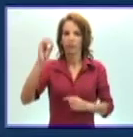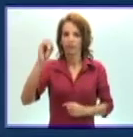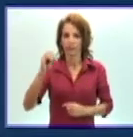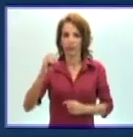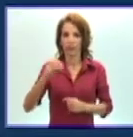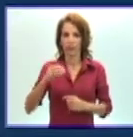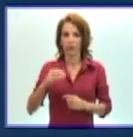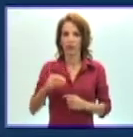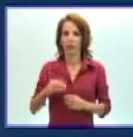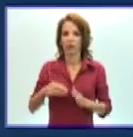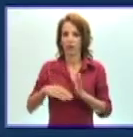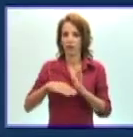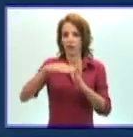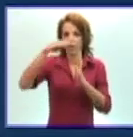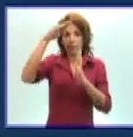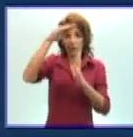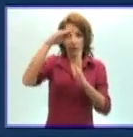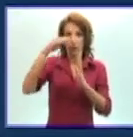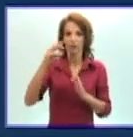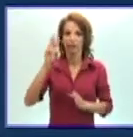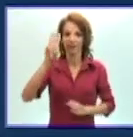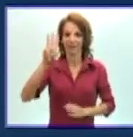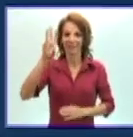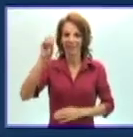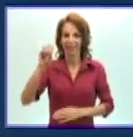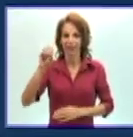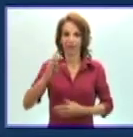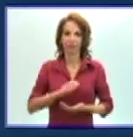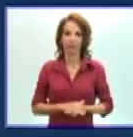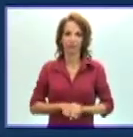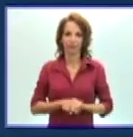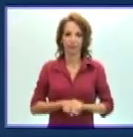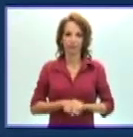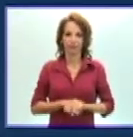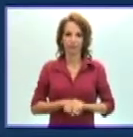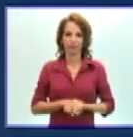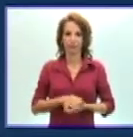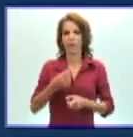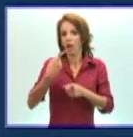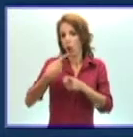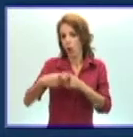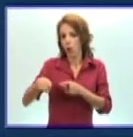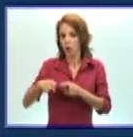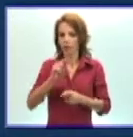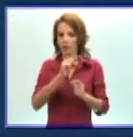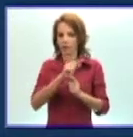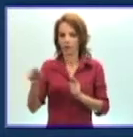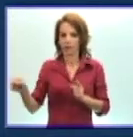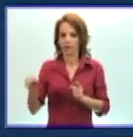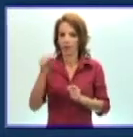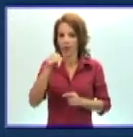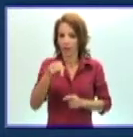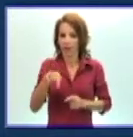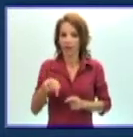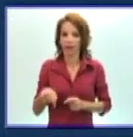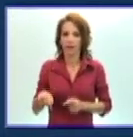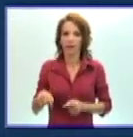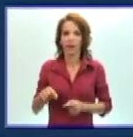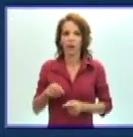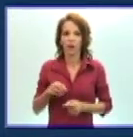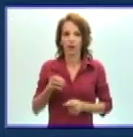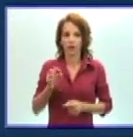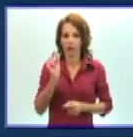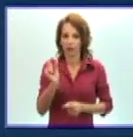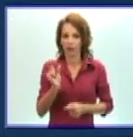30 segundos. Pero posteriormente hay otra escala, ahí mismo, con las letras en rojo, que comienza